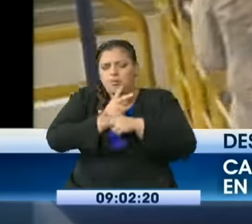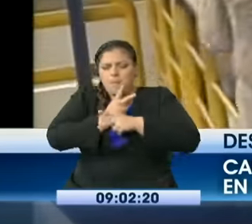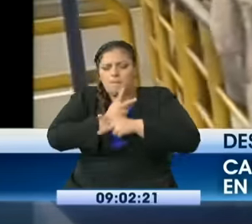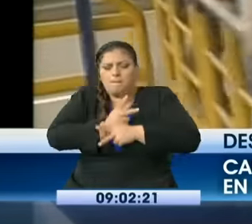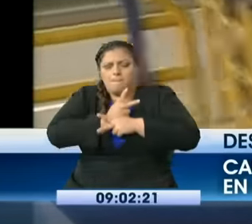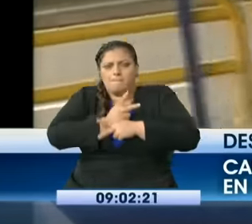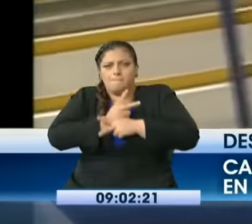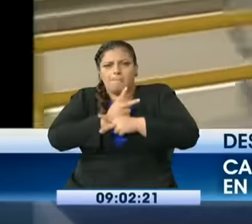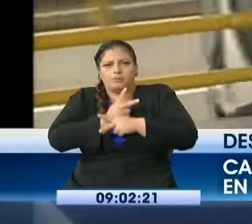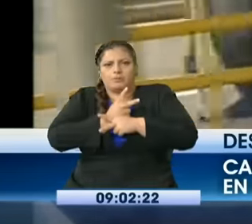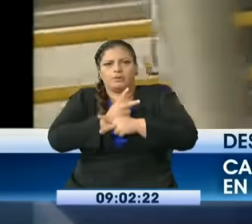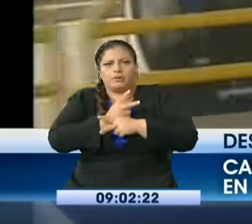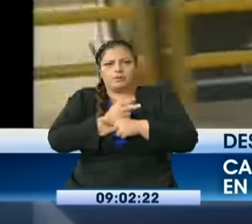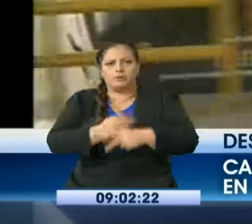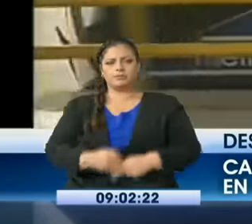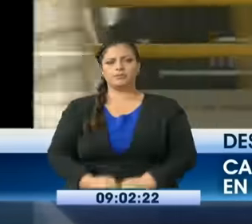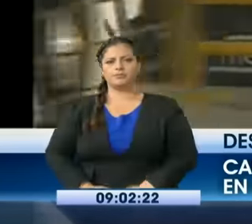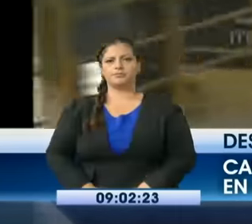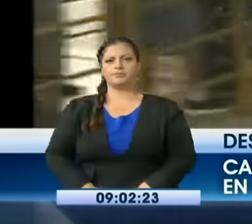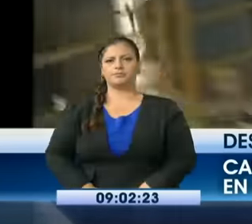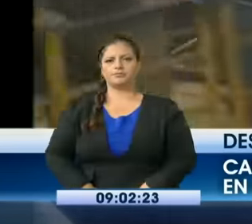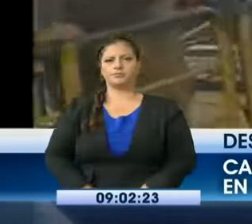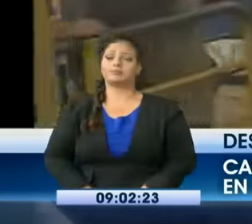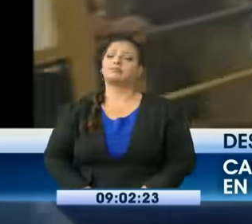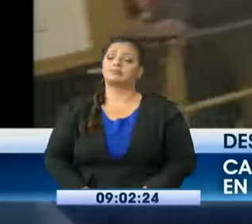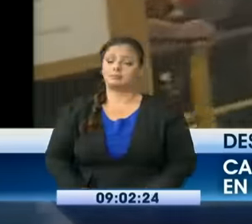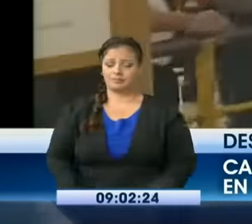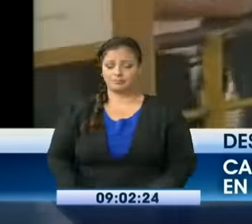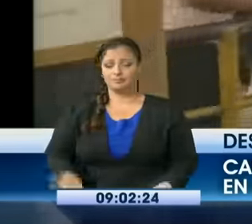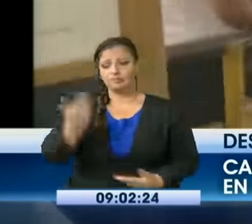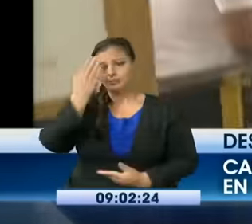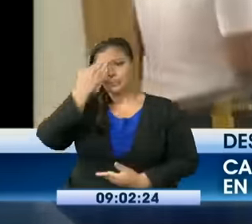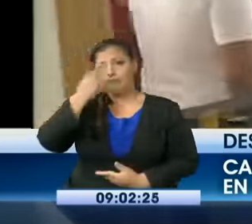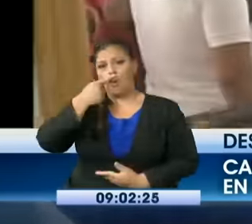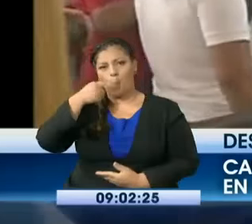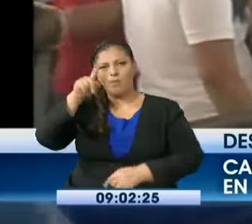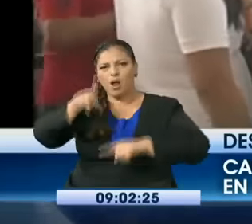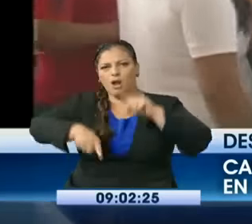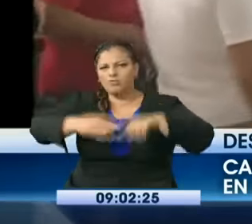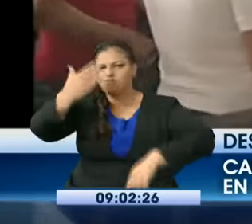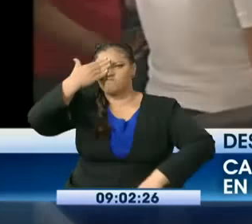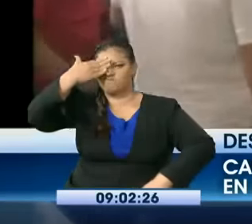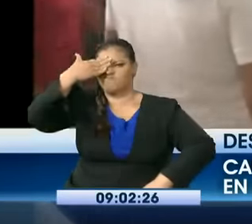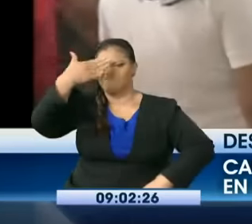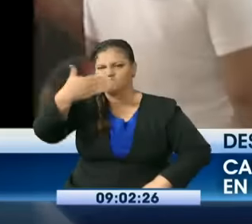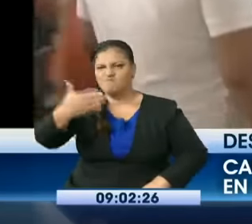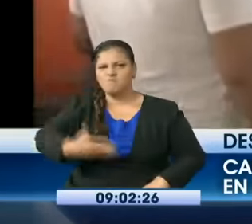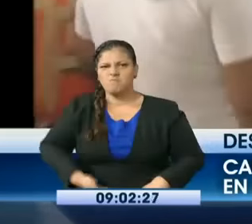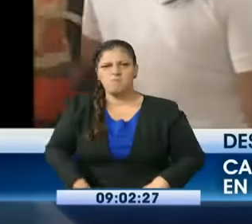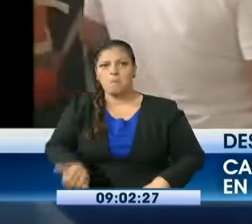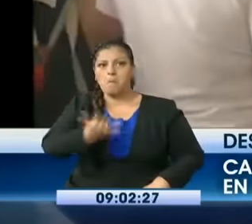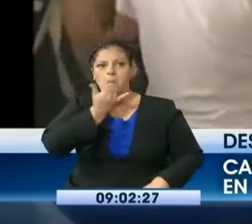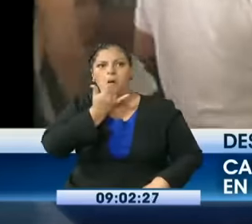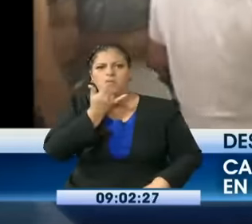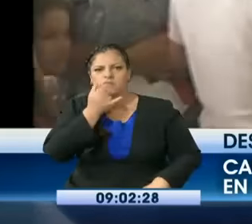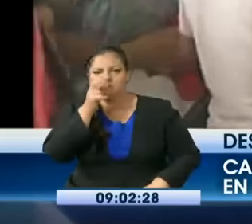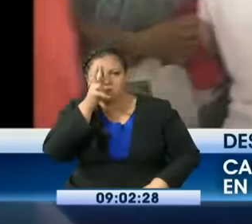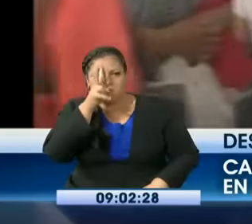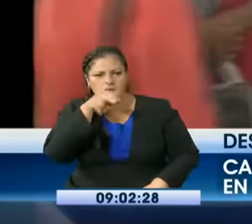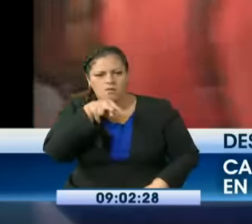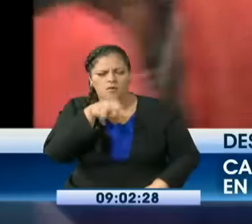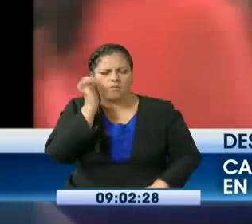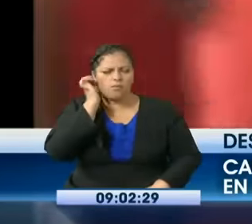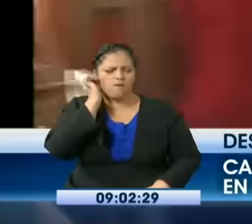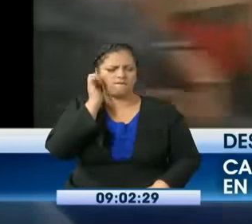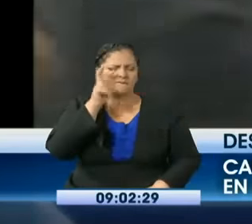alguna manera, o un grupo apetecido por este tipo de sinvergüenzas, ¿verdad? Que sepan cómo actuar en el caso de un abuso, que le